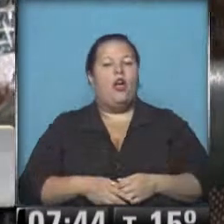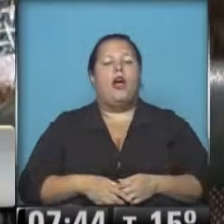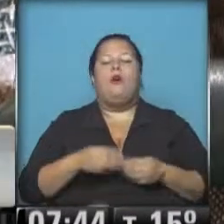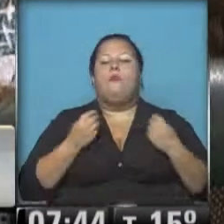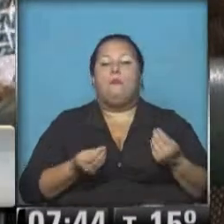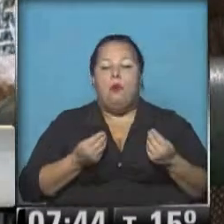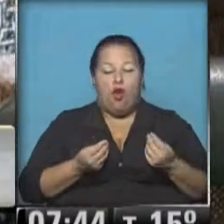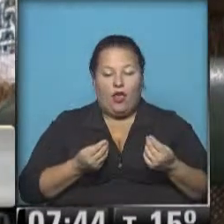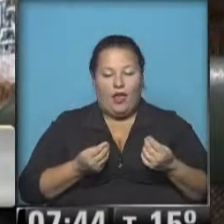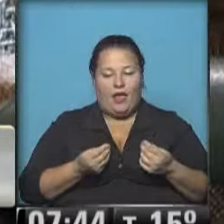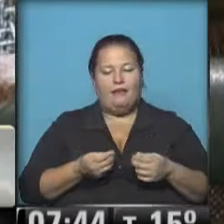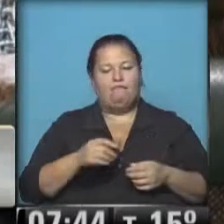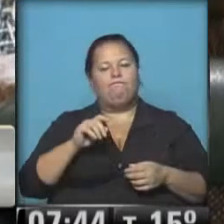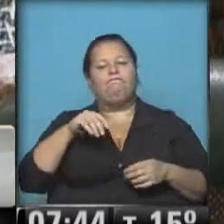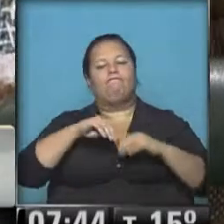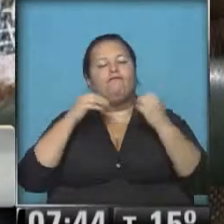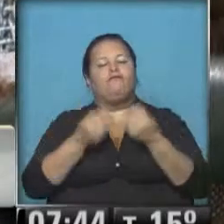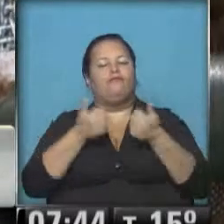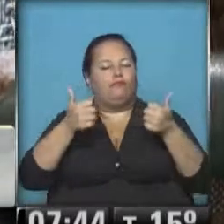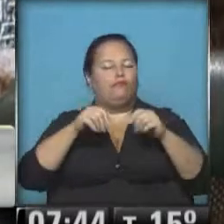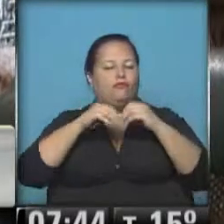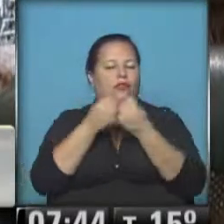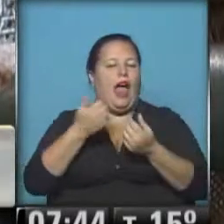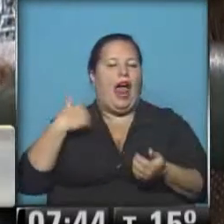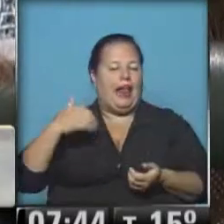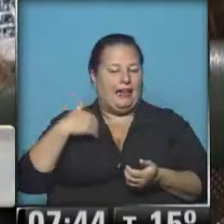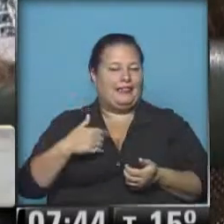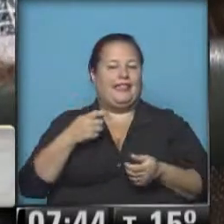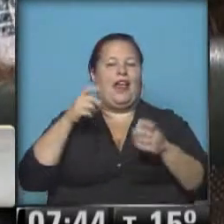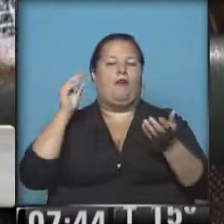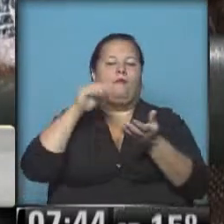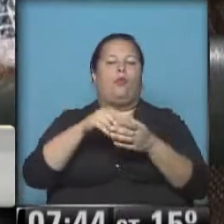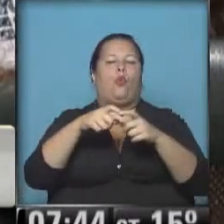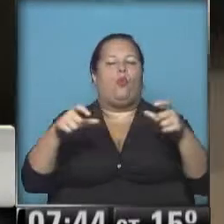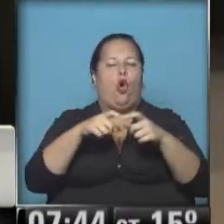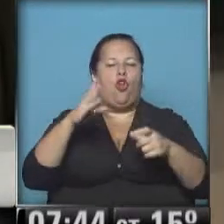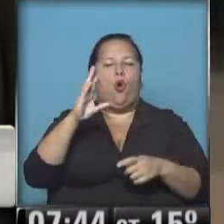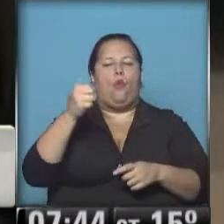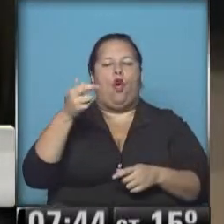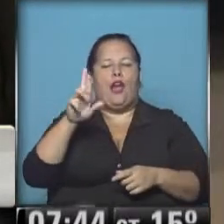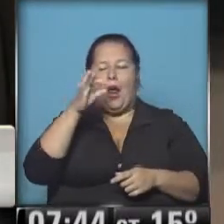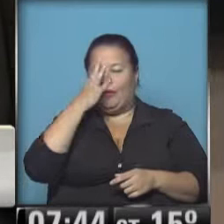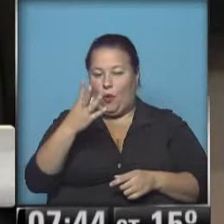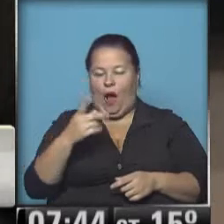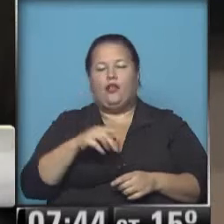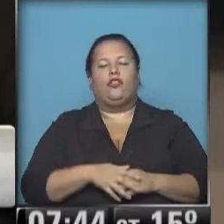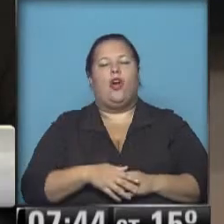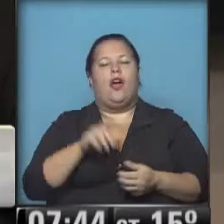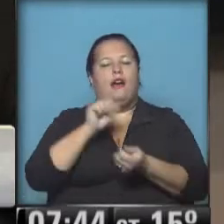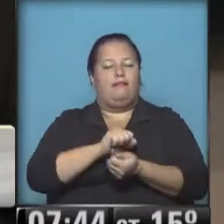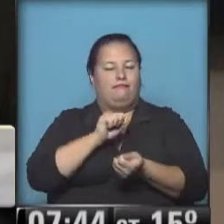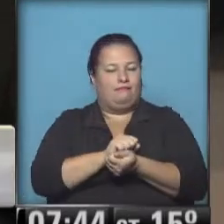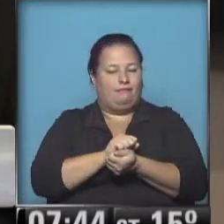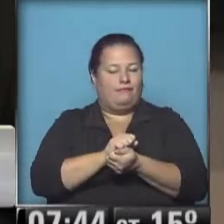porque es buen resultado el exitoso resultado que tuvo argentina en la colocación de leonardo 24 recordemos es una emisión de